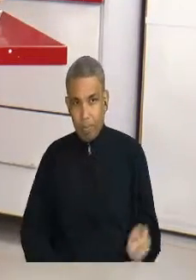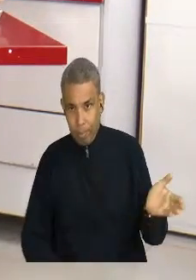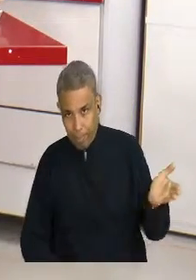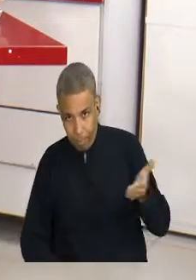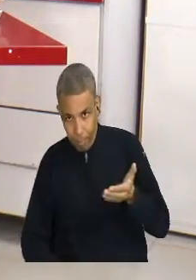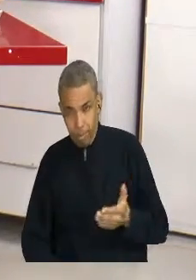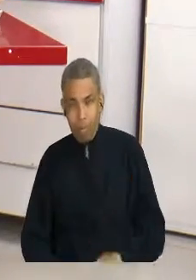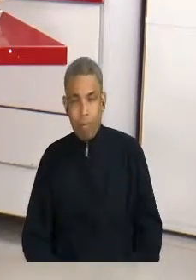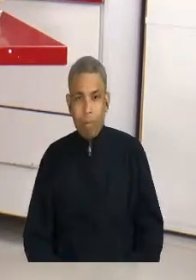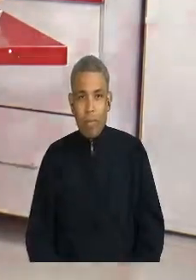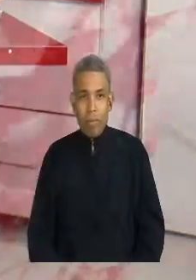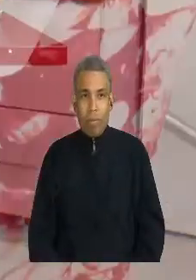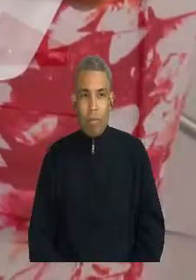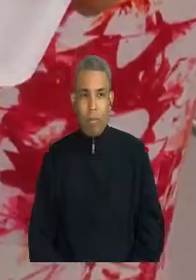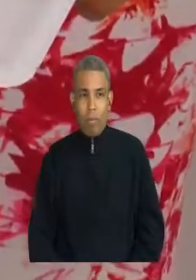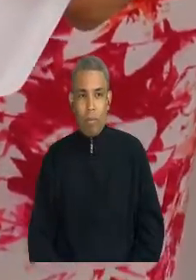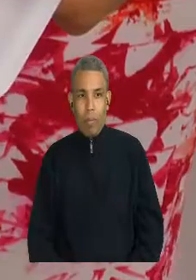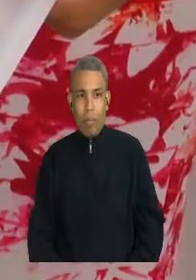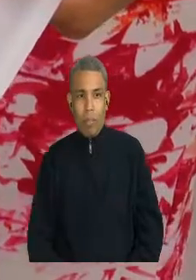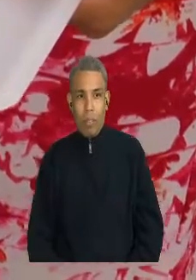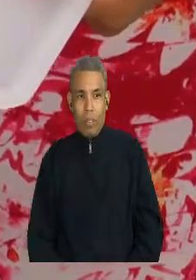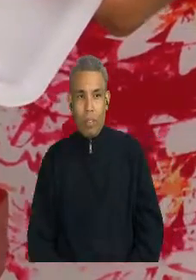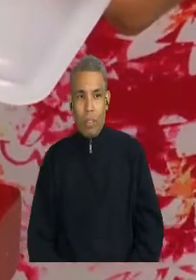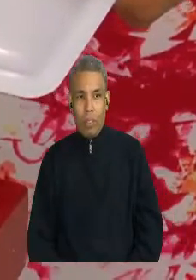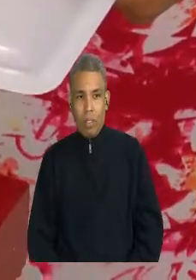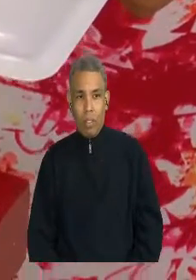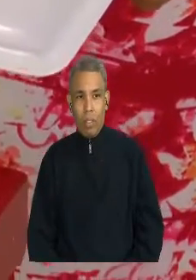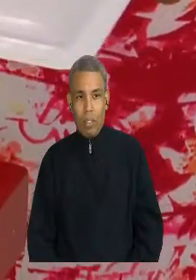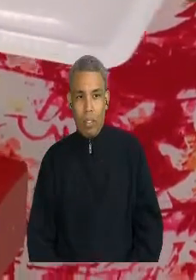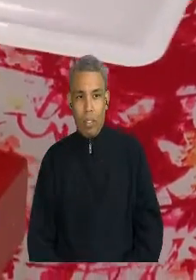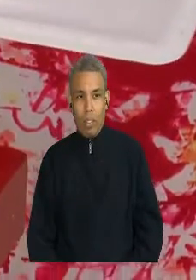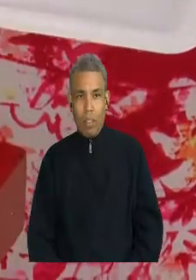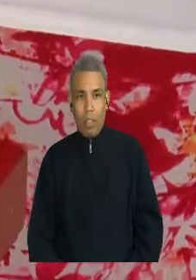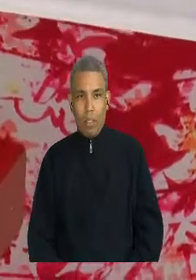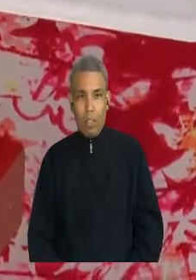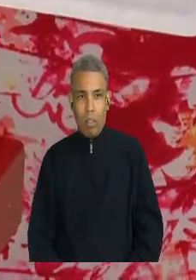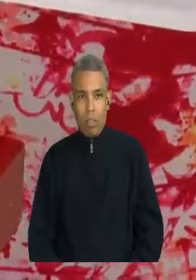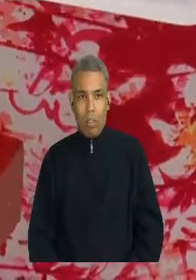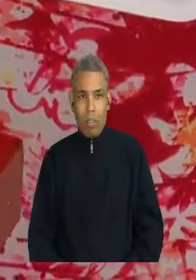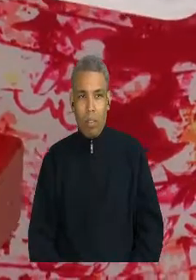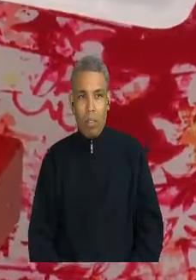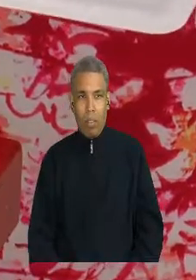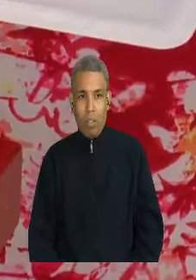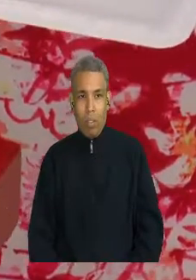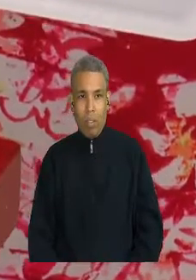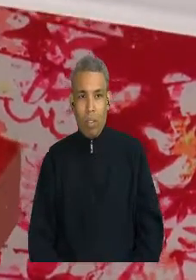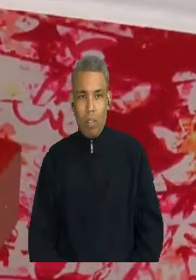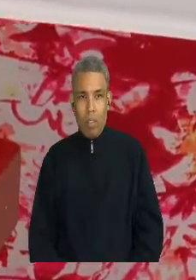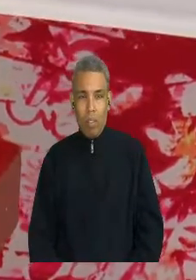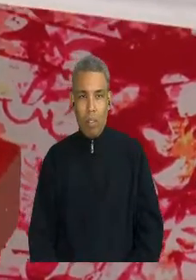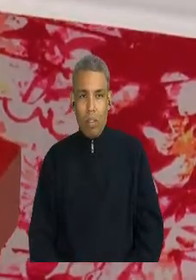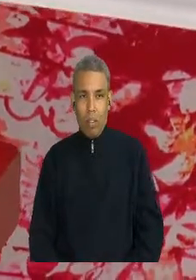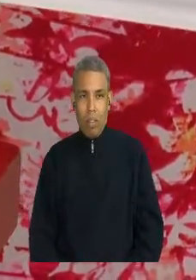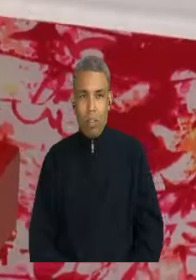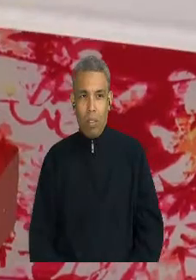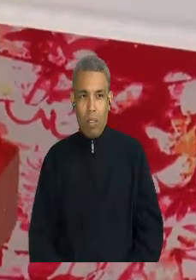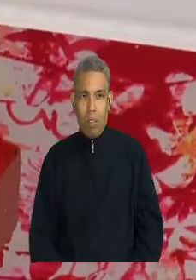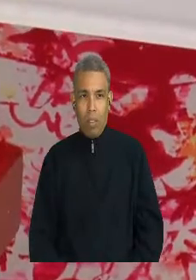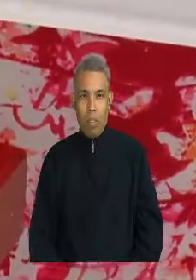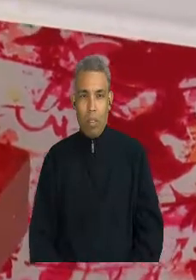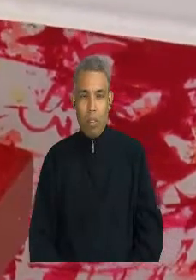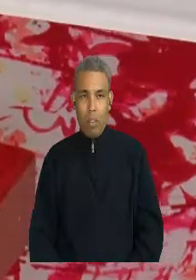acá. Nuestros langostinos ya tienen su tiempo en el agua. Yo creo que ahí toco para